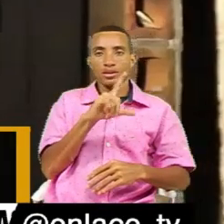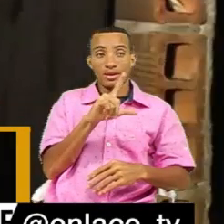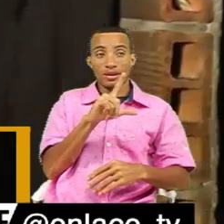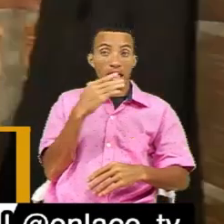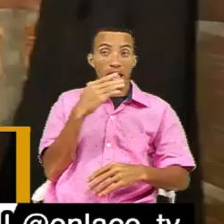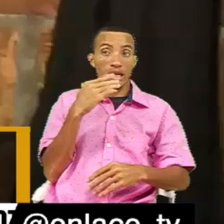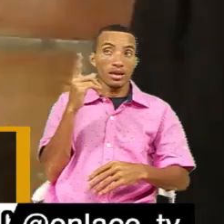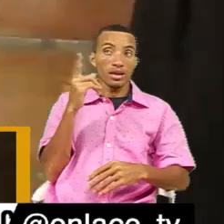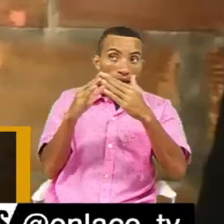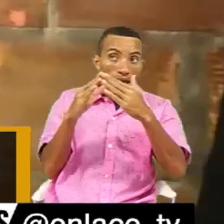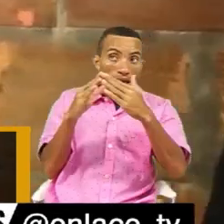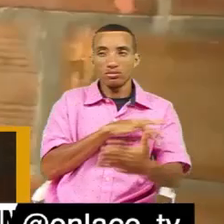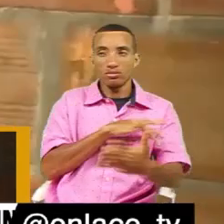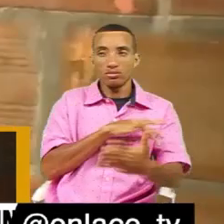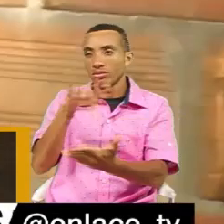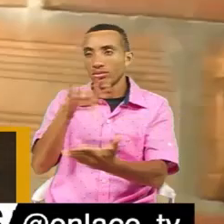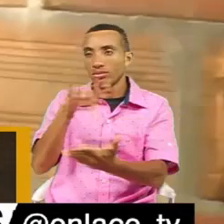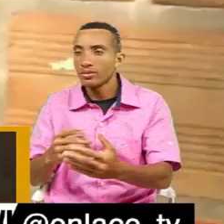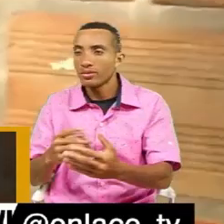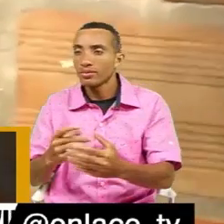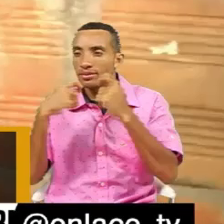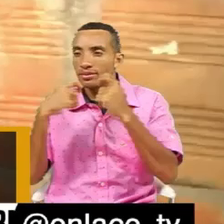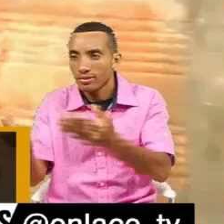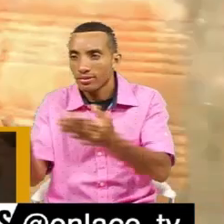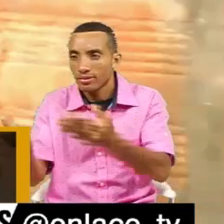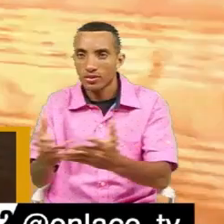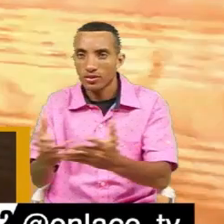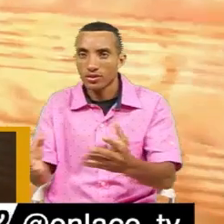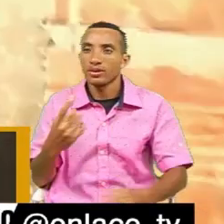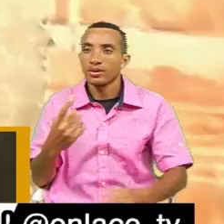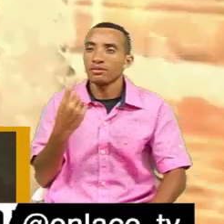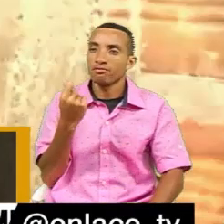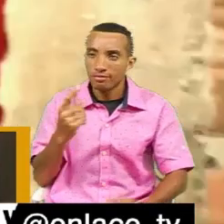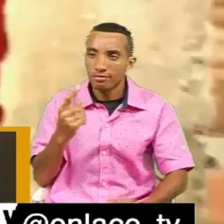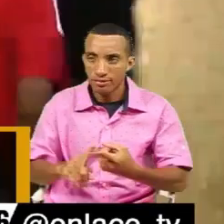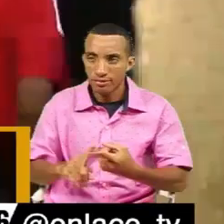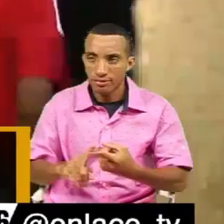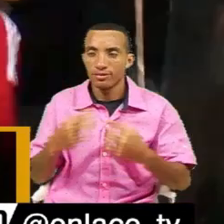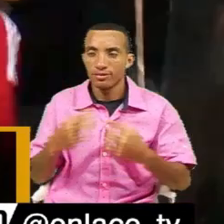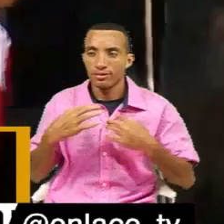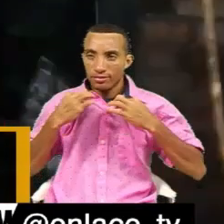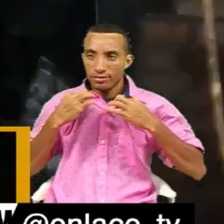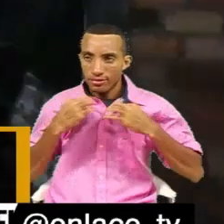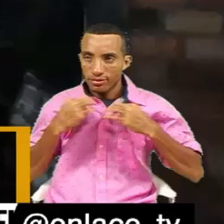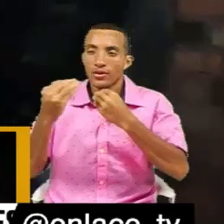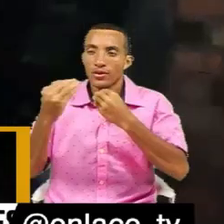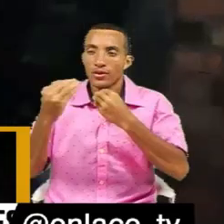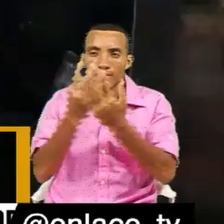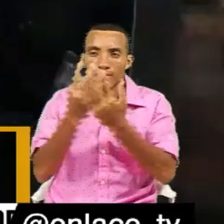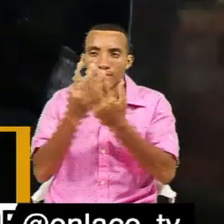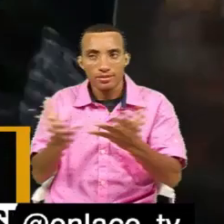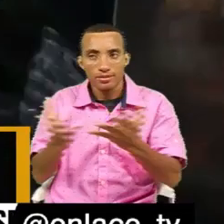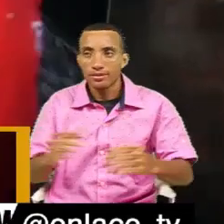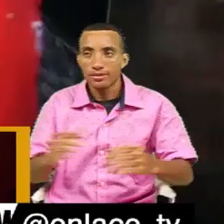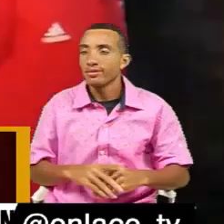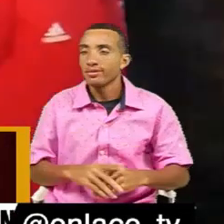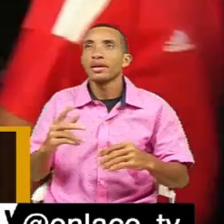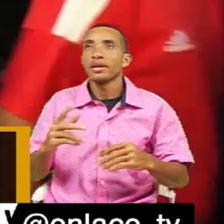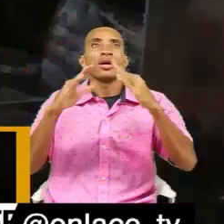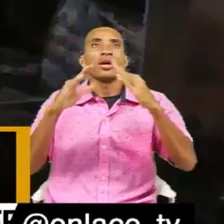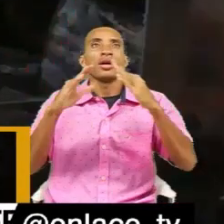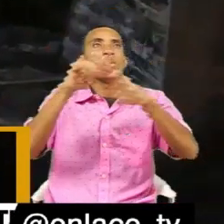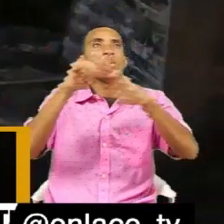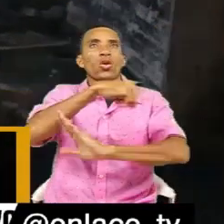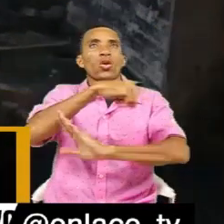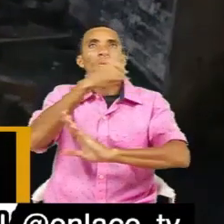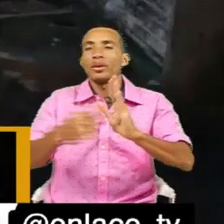recolectando todo lo que sea ayuda, dinero, comida, ropa, porque la verdad, como decía Adiela, quedó en la calle, como quien dice, lo